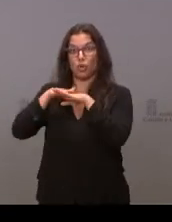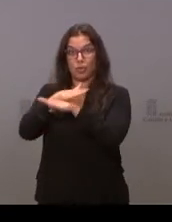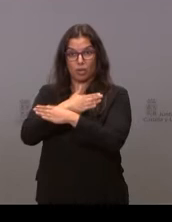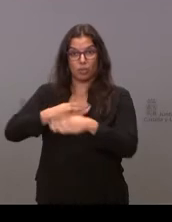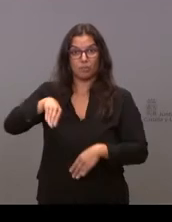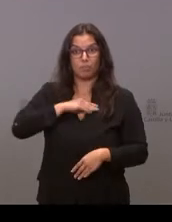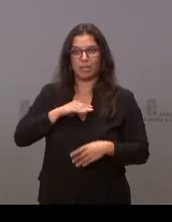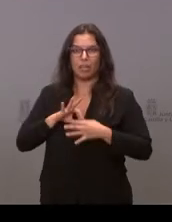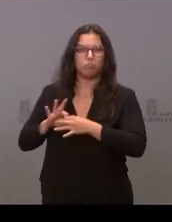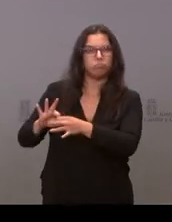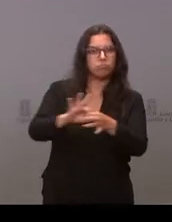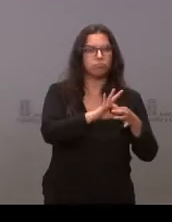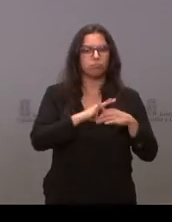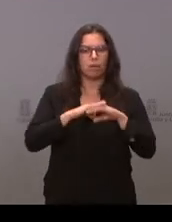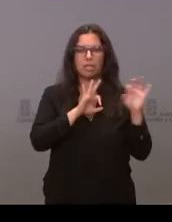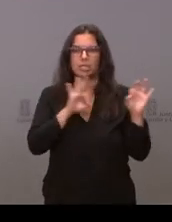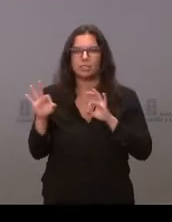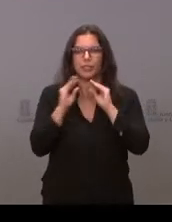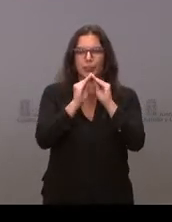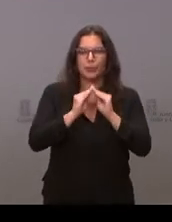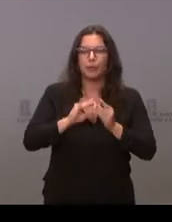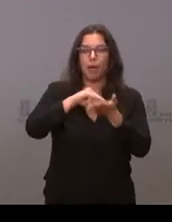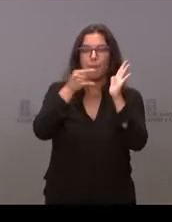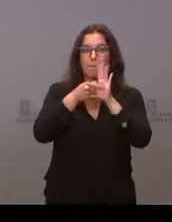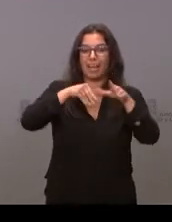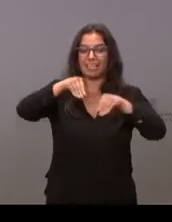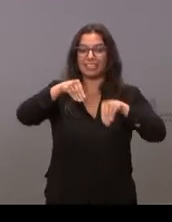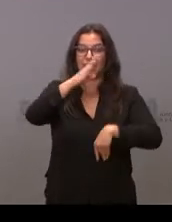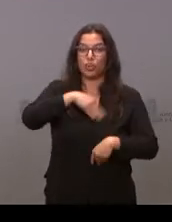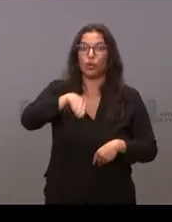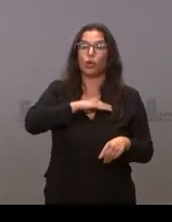afrontando la preparación del Plan Estratégico Nacional de